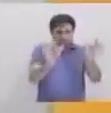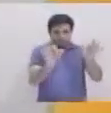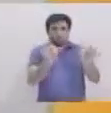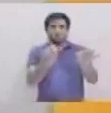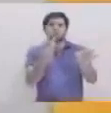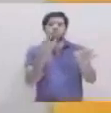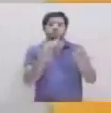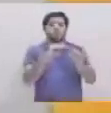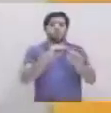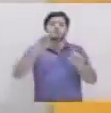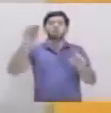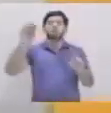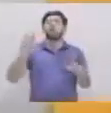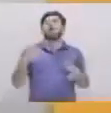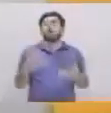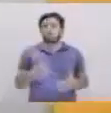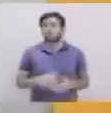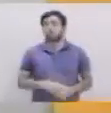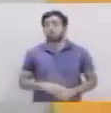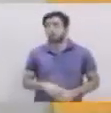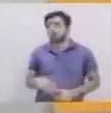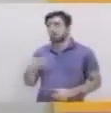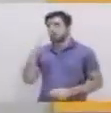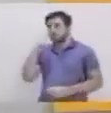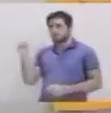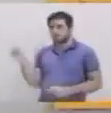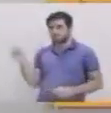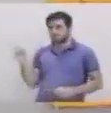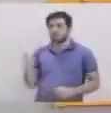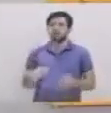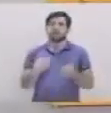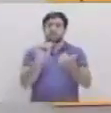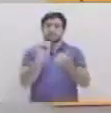del suelo de 15 grados.